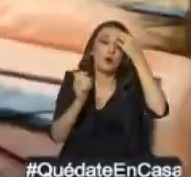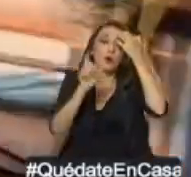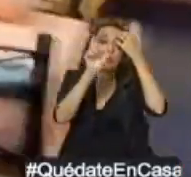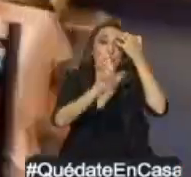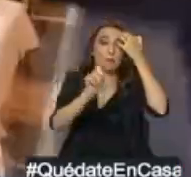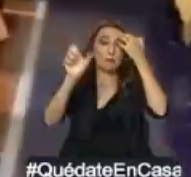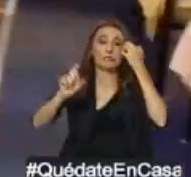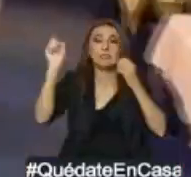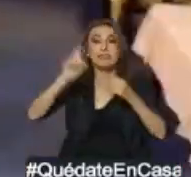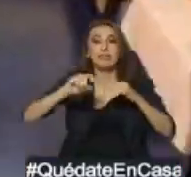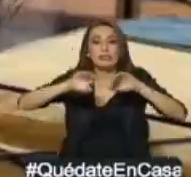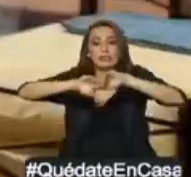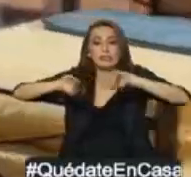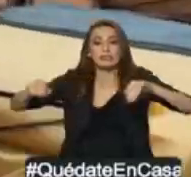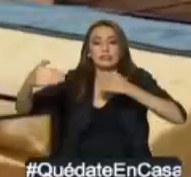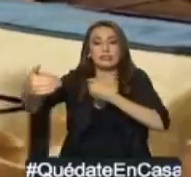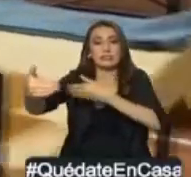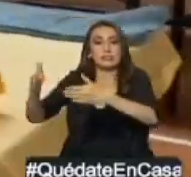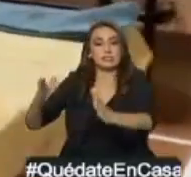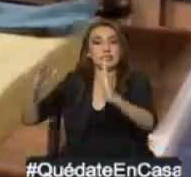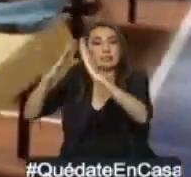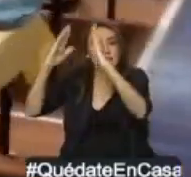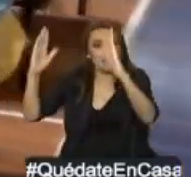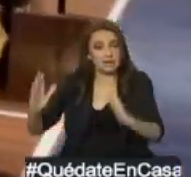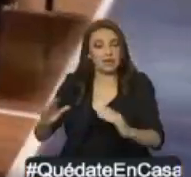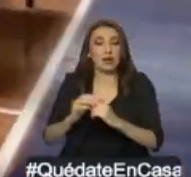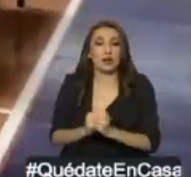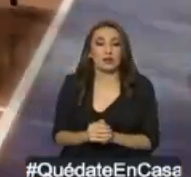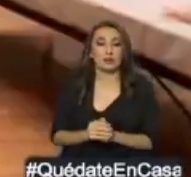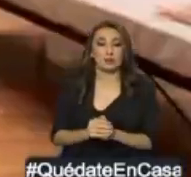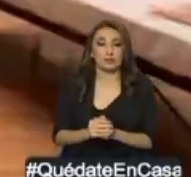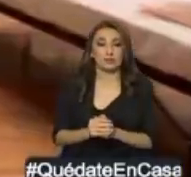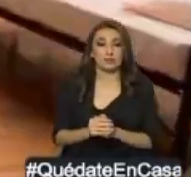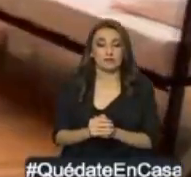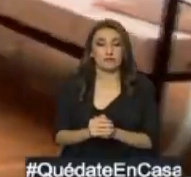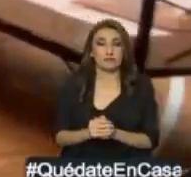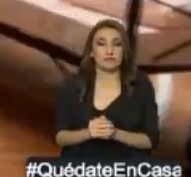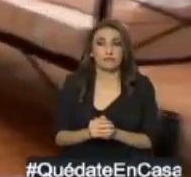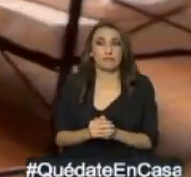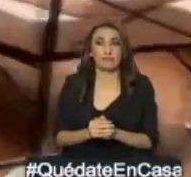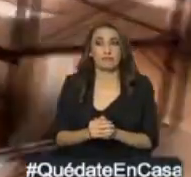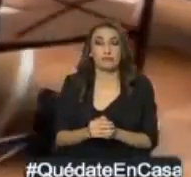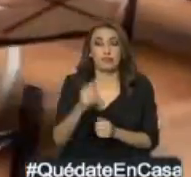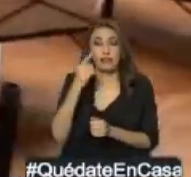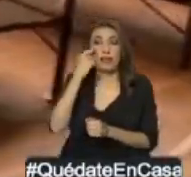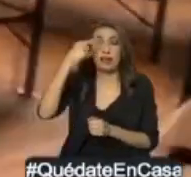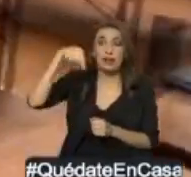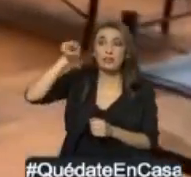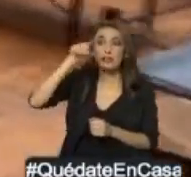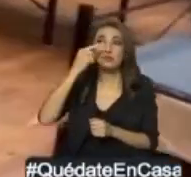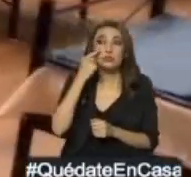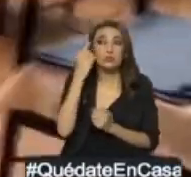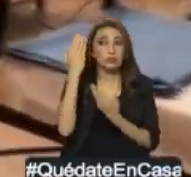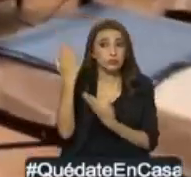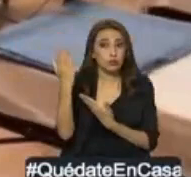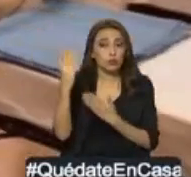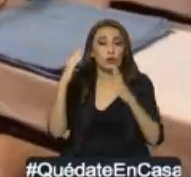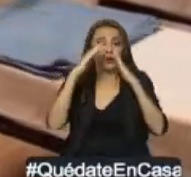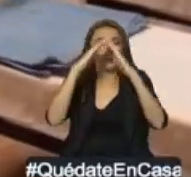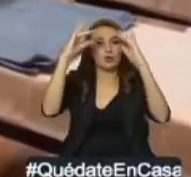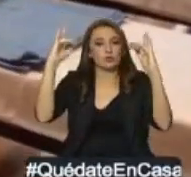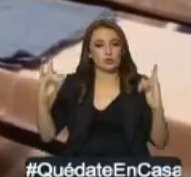o personas que tienen la enfermedad sin una enfermedad similar estos son por ejemplo los coliseos